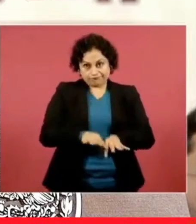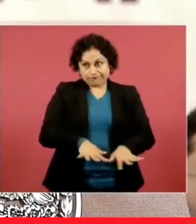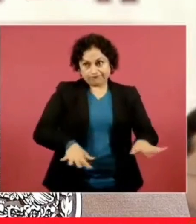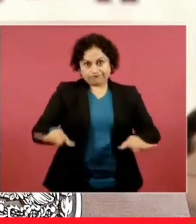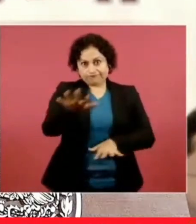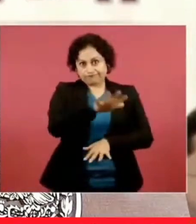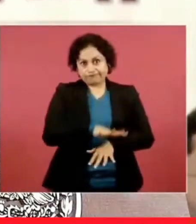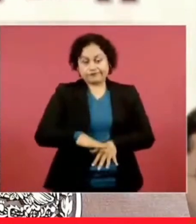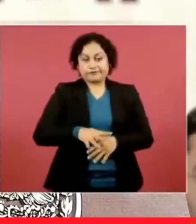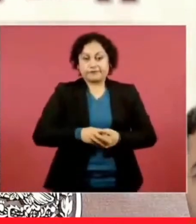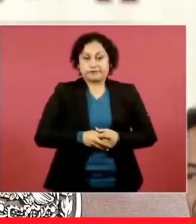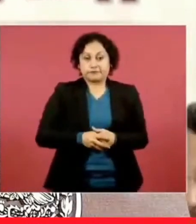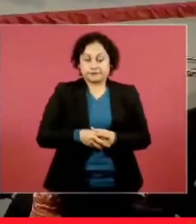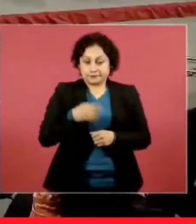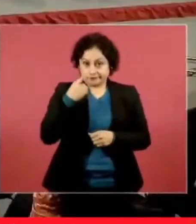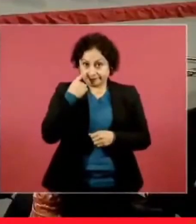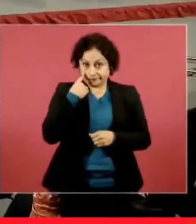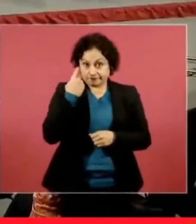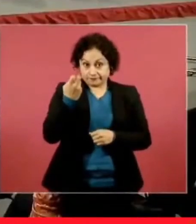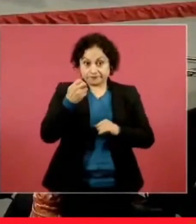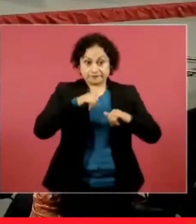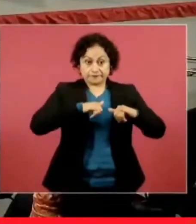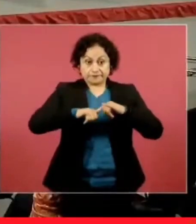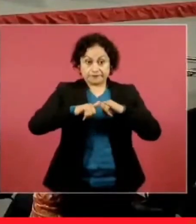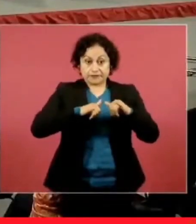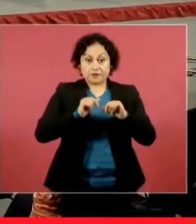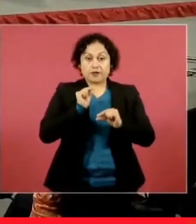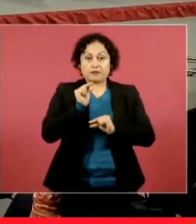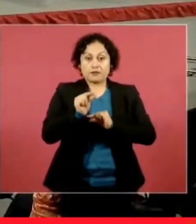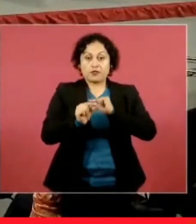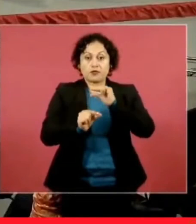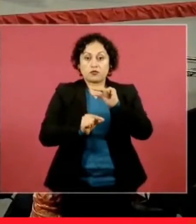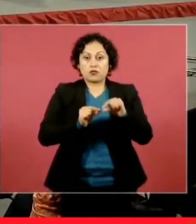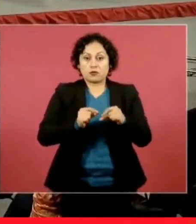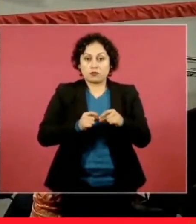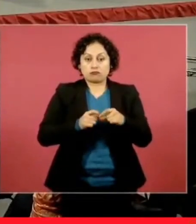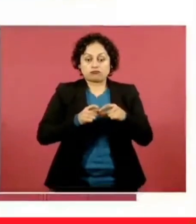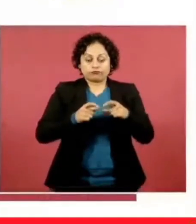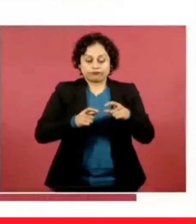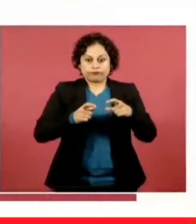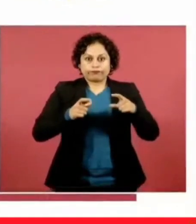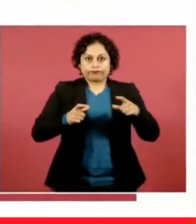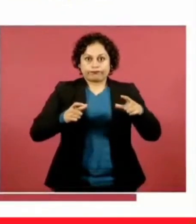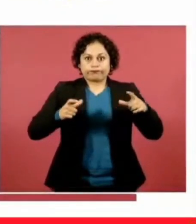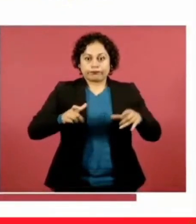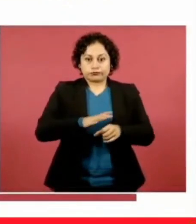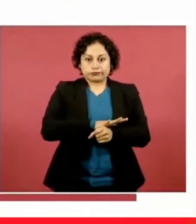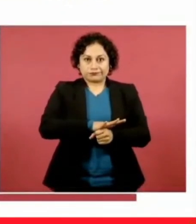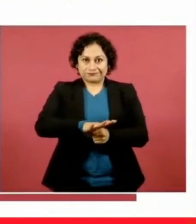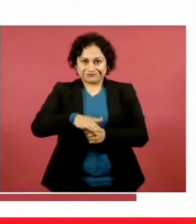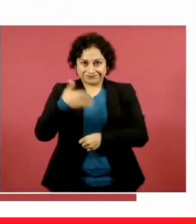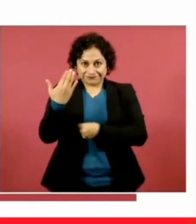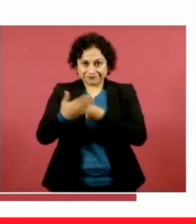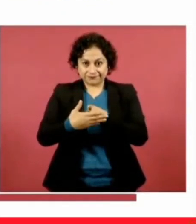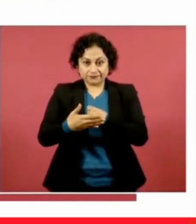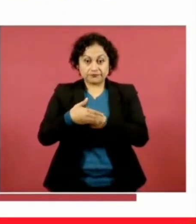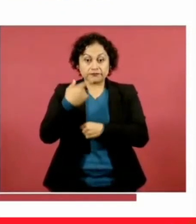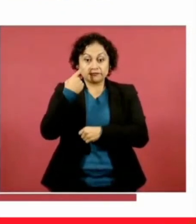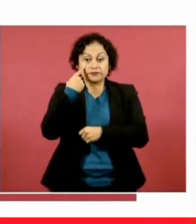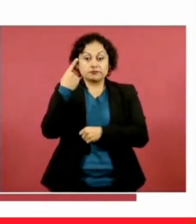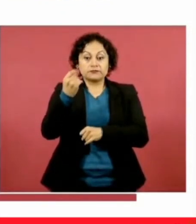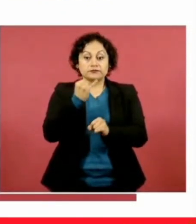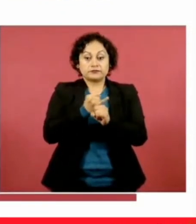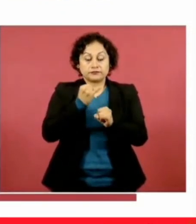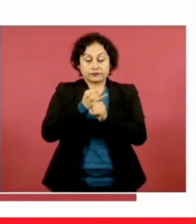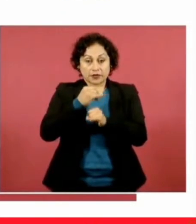y se ve cómo el mapa se va llenando. En este punto de puntos de internet gratuito tenemos en